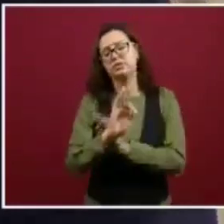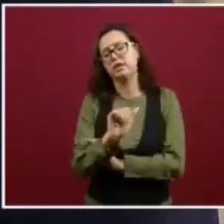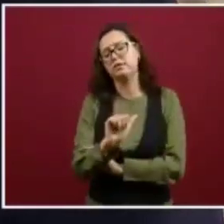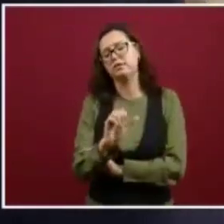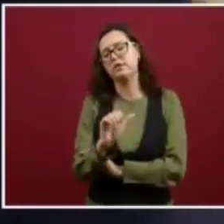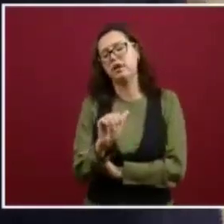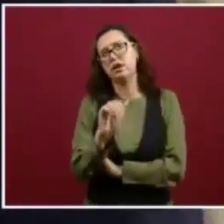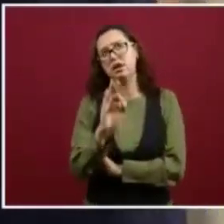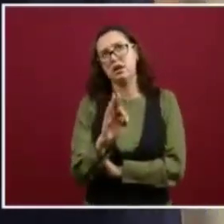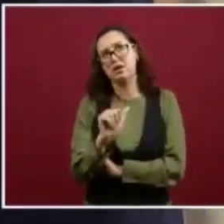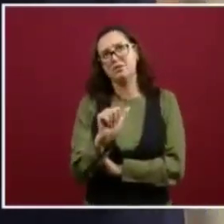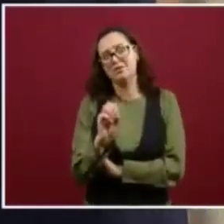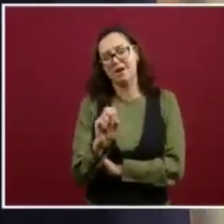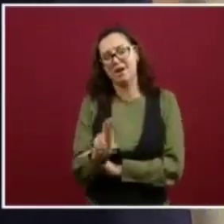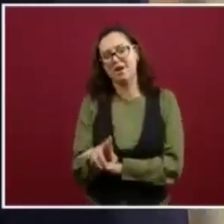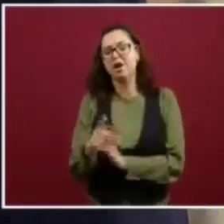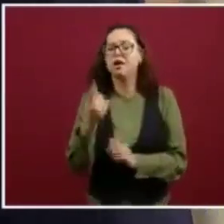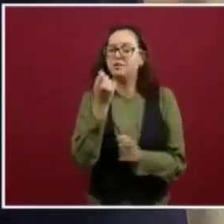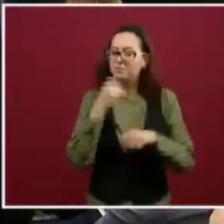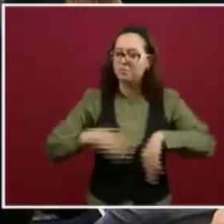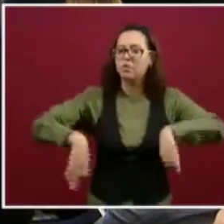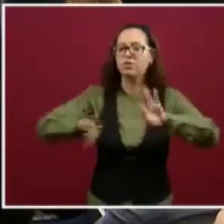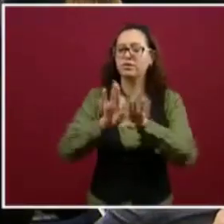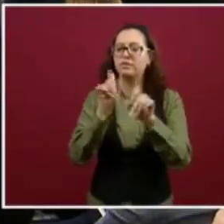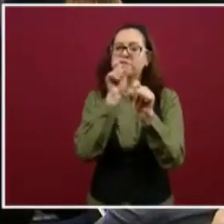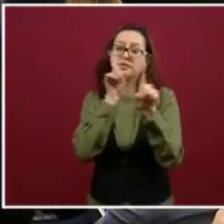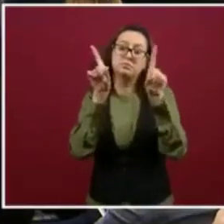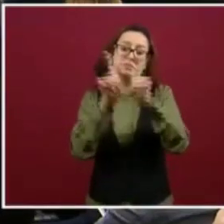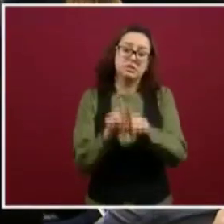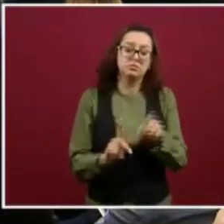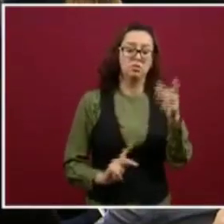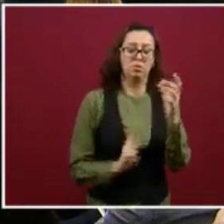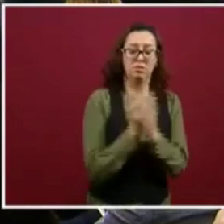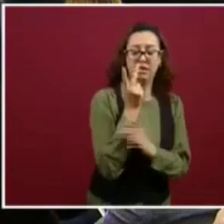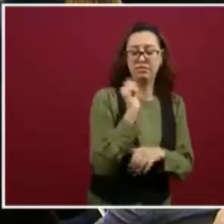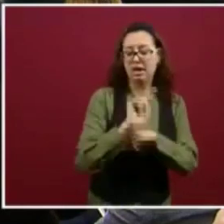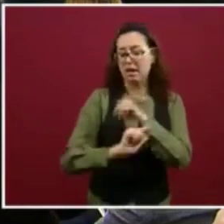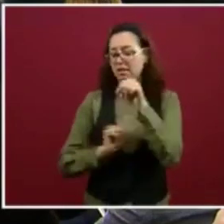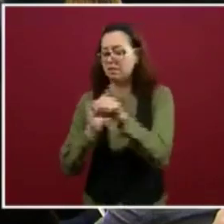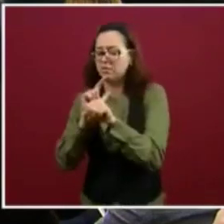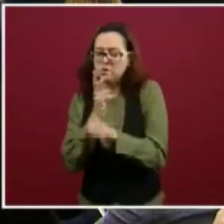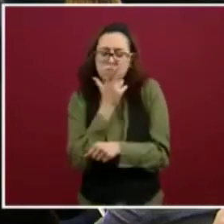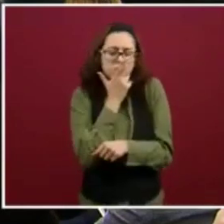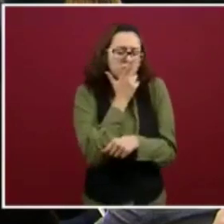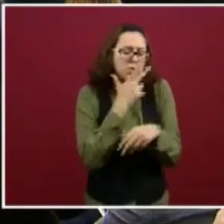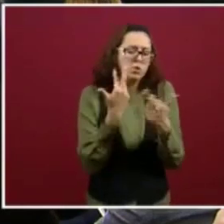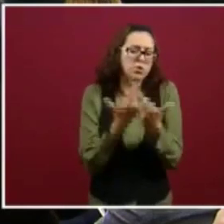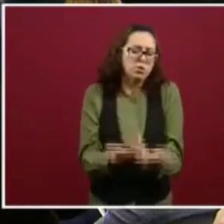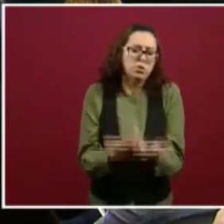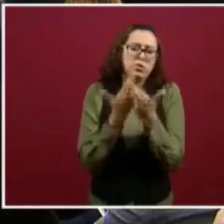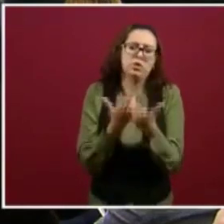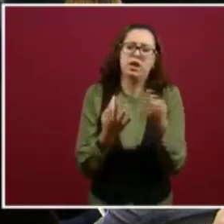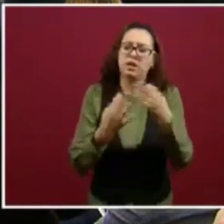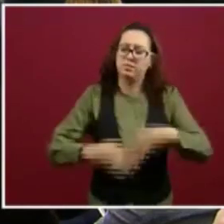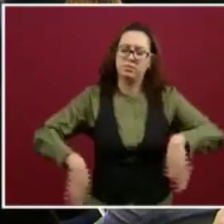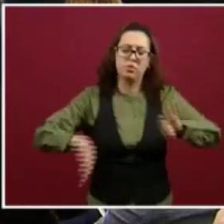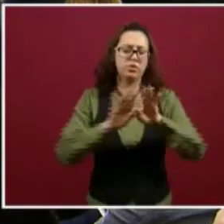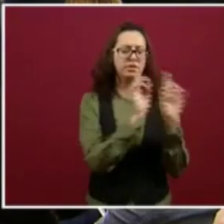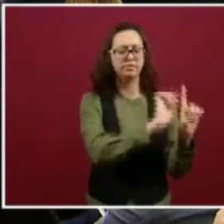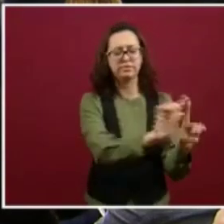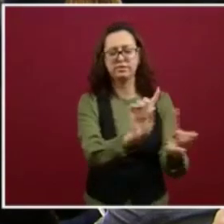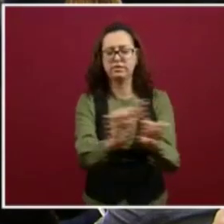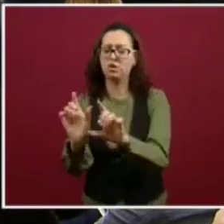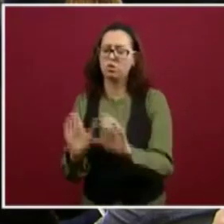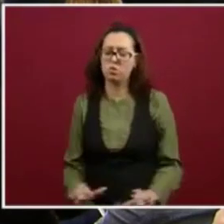que es muy importante. Y desde luego resguardar nuestra biodiversidad. Esta zona es una de las zonas más ricas en materia de biodiversidad,